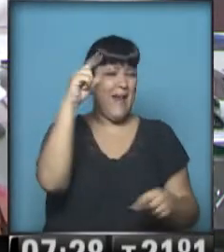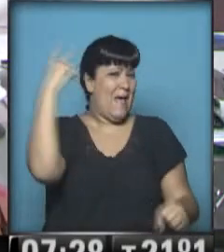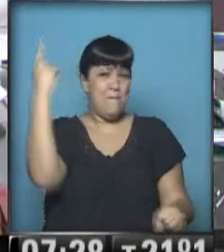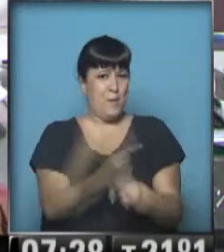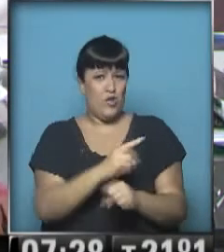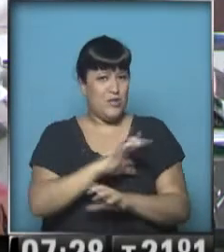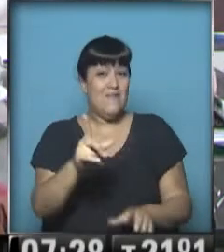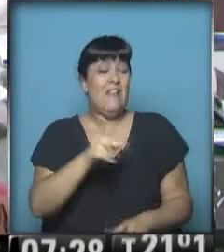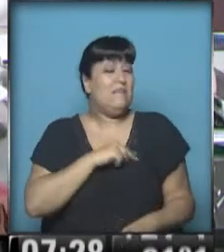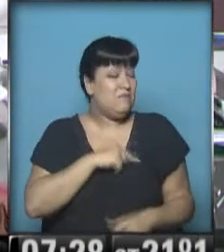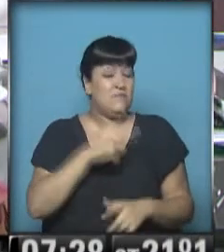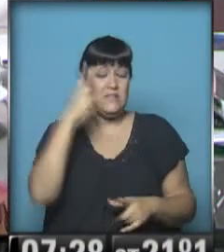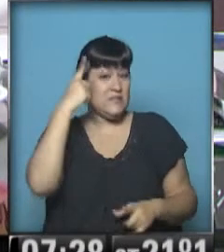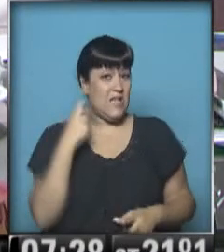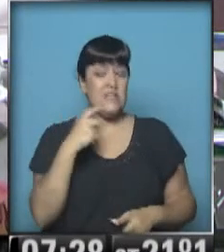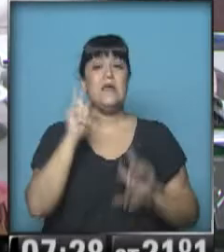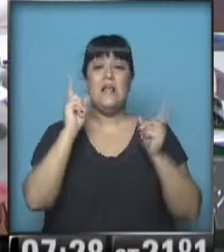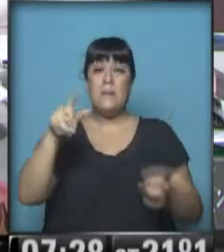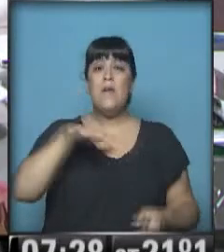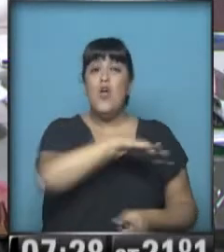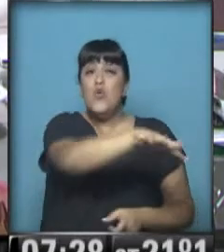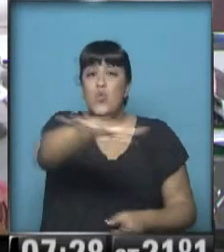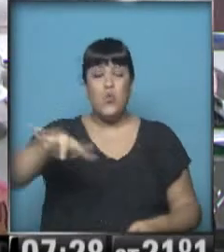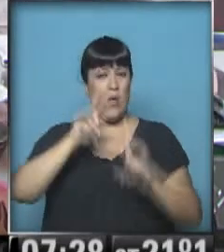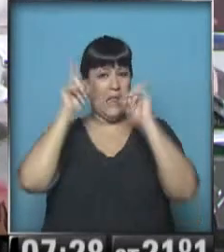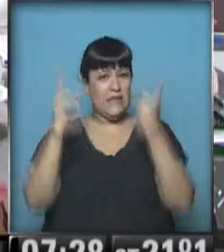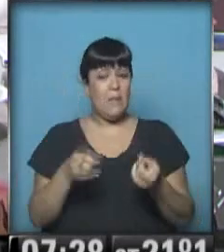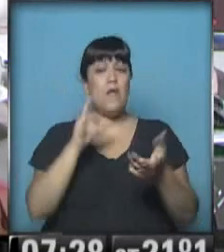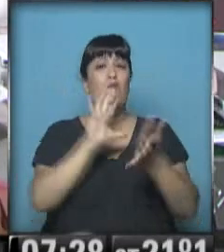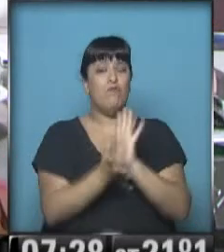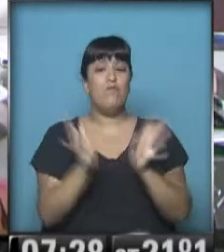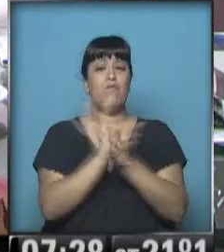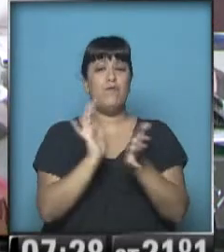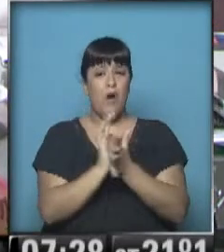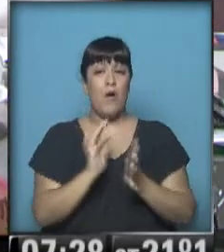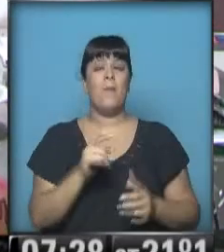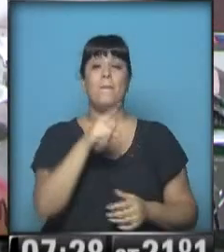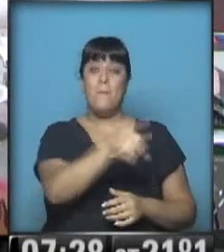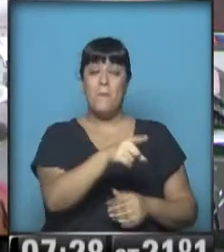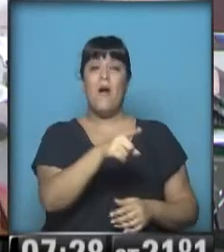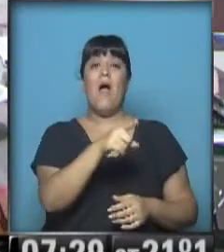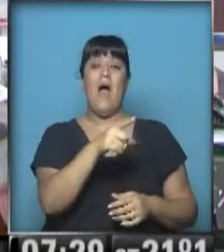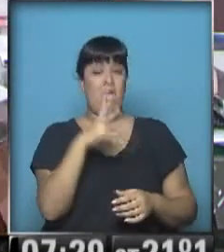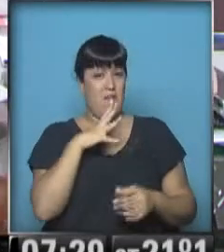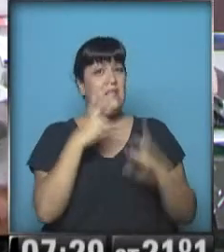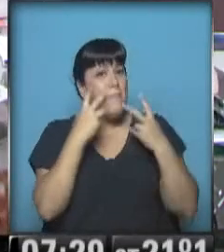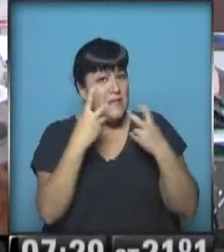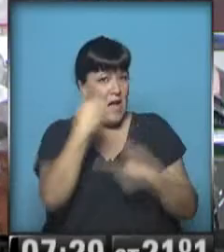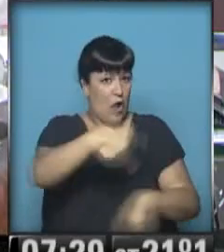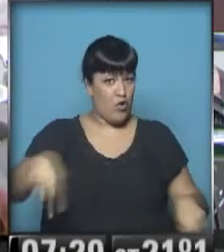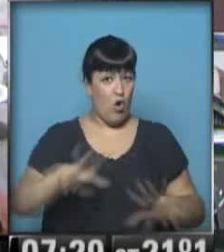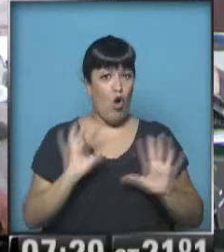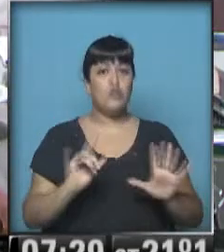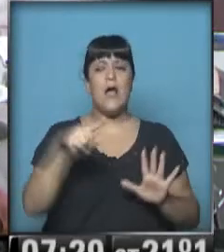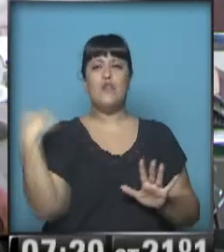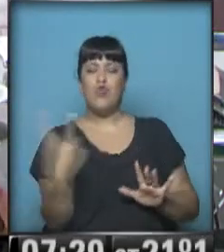lamentable y trágica. Y a nivel regional también, porque destapó una olla hasta ahí no investigada. Digo, como ciudadanos